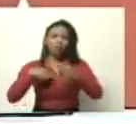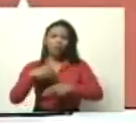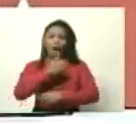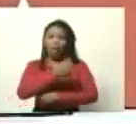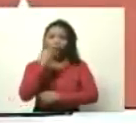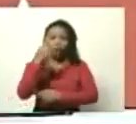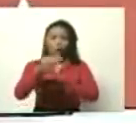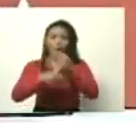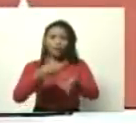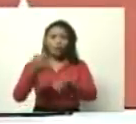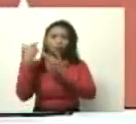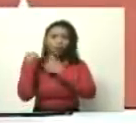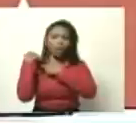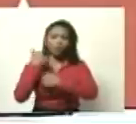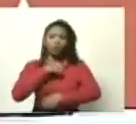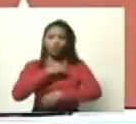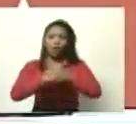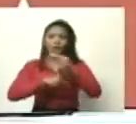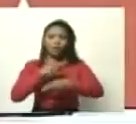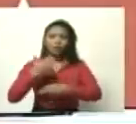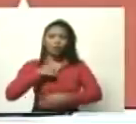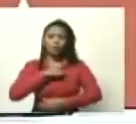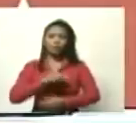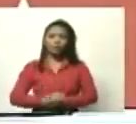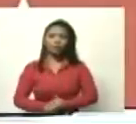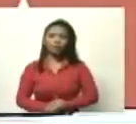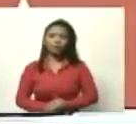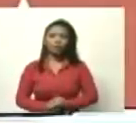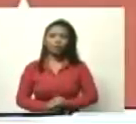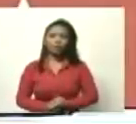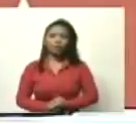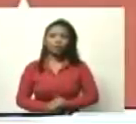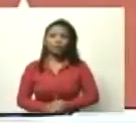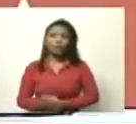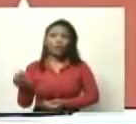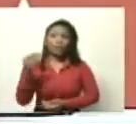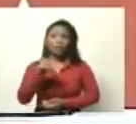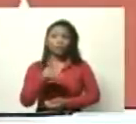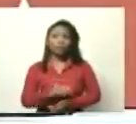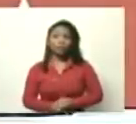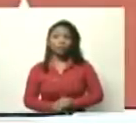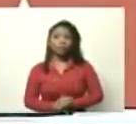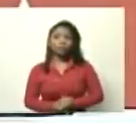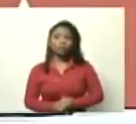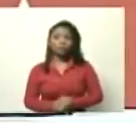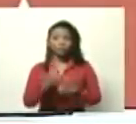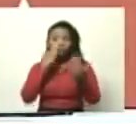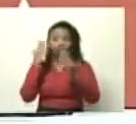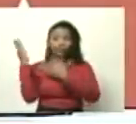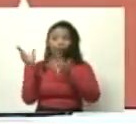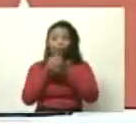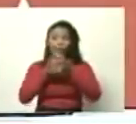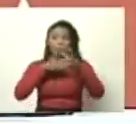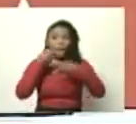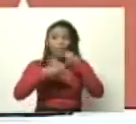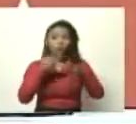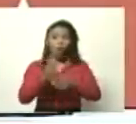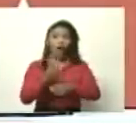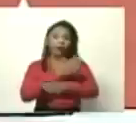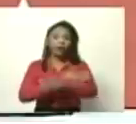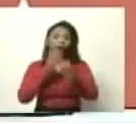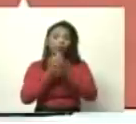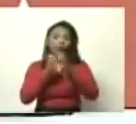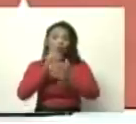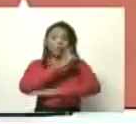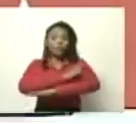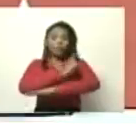asuma su responsabilidad, nosotros asumimos la nuestra. Además, mira, el partido, antes la comisión de